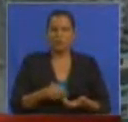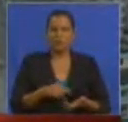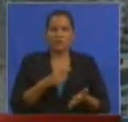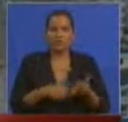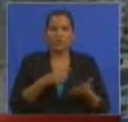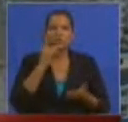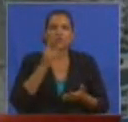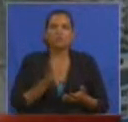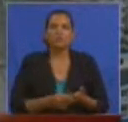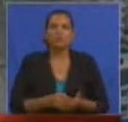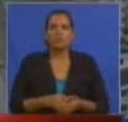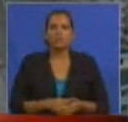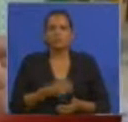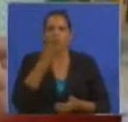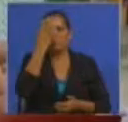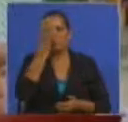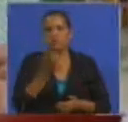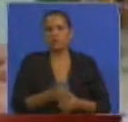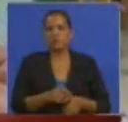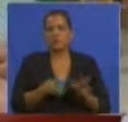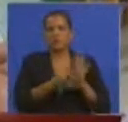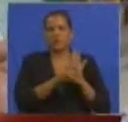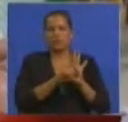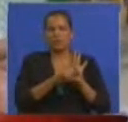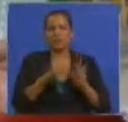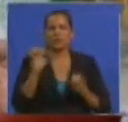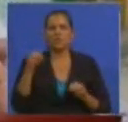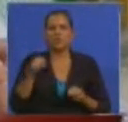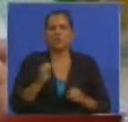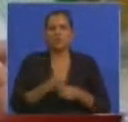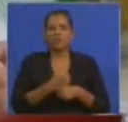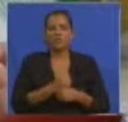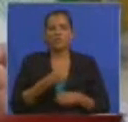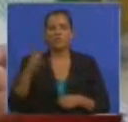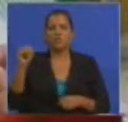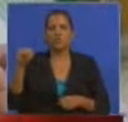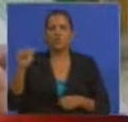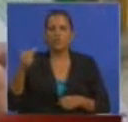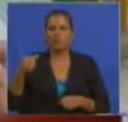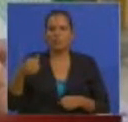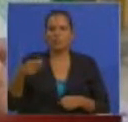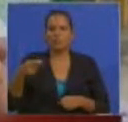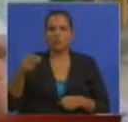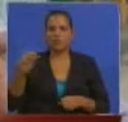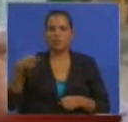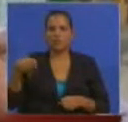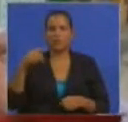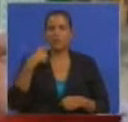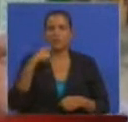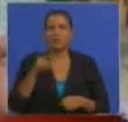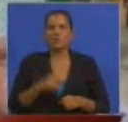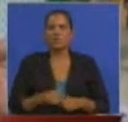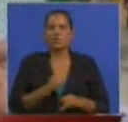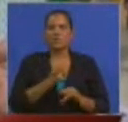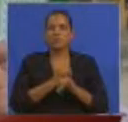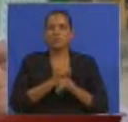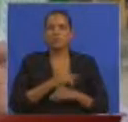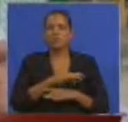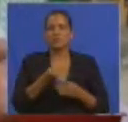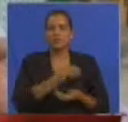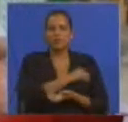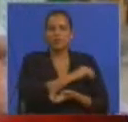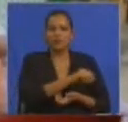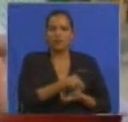que explica el motivo. La legalización siempre la ha hecho el MAGAT a través de los departamentos correspondientes de la Secretaría de